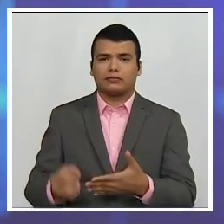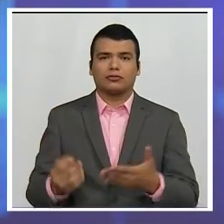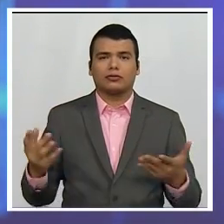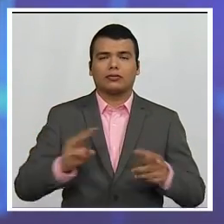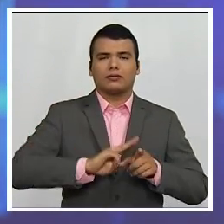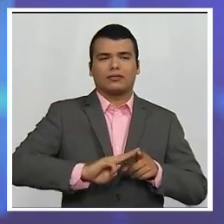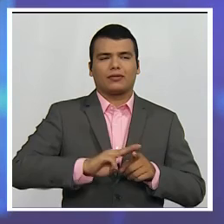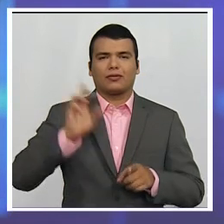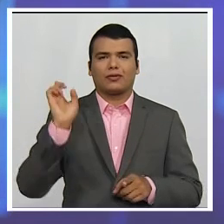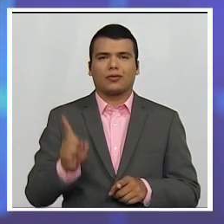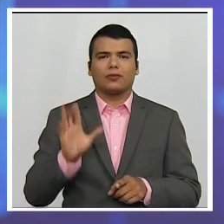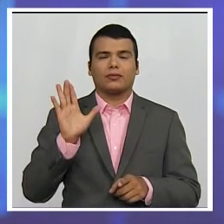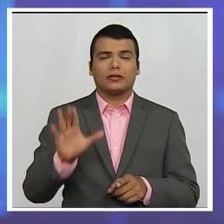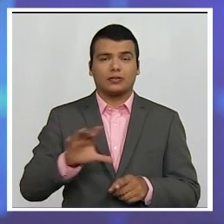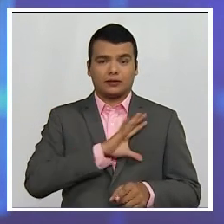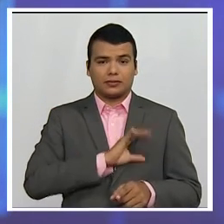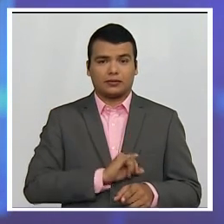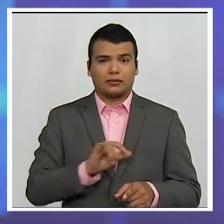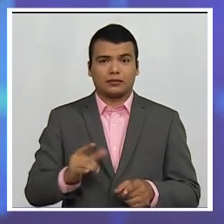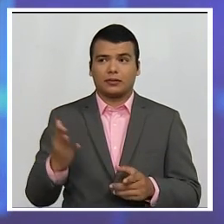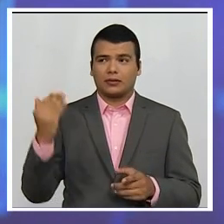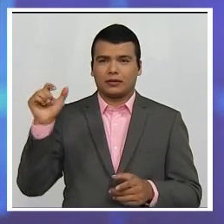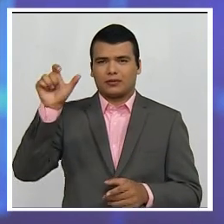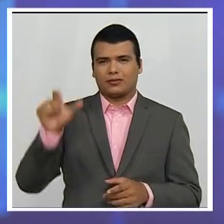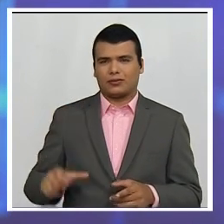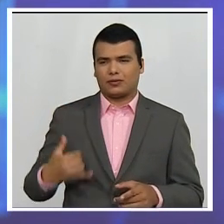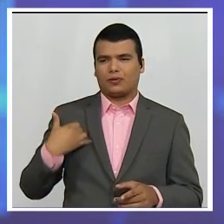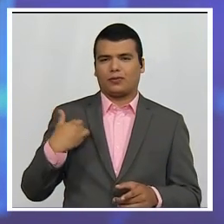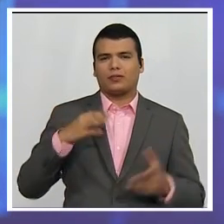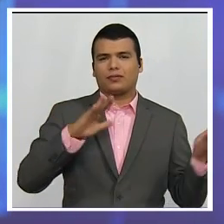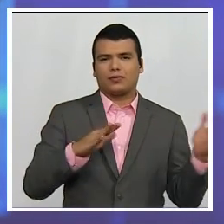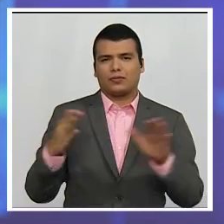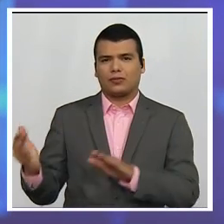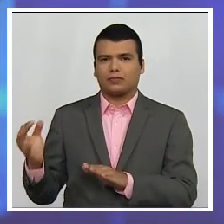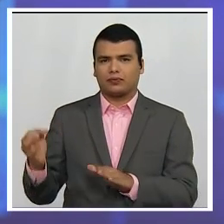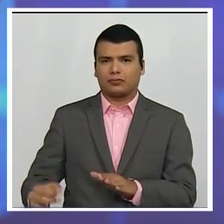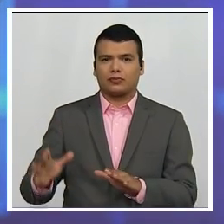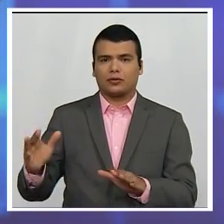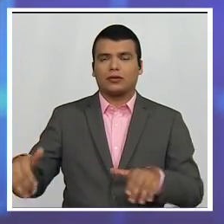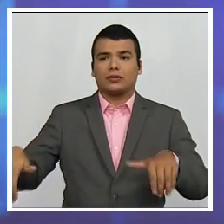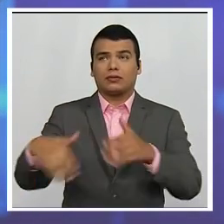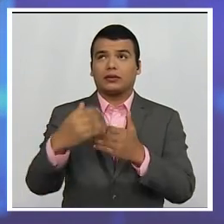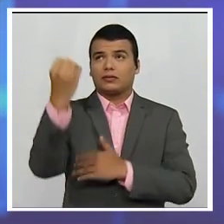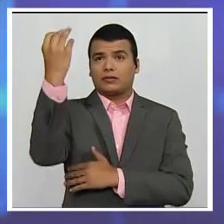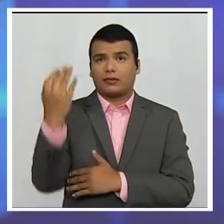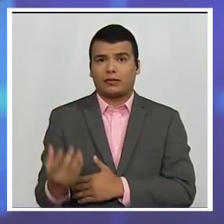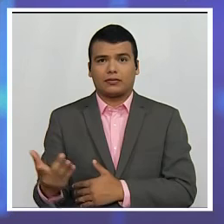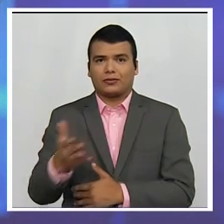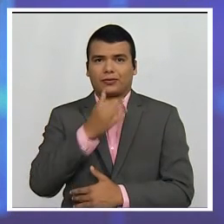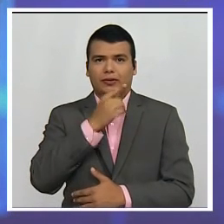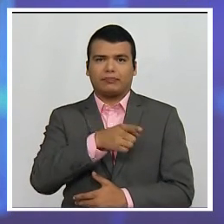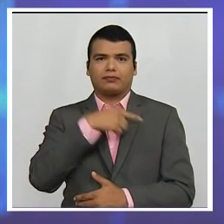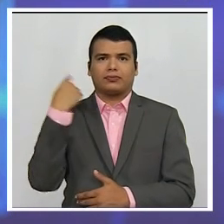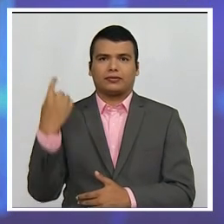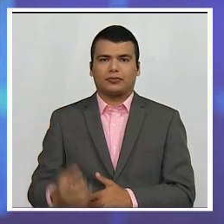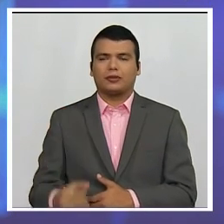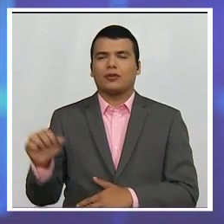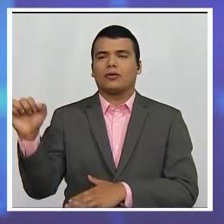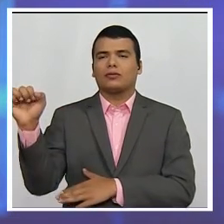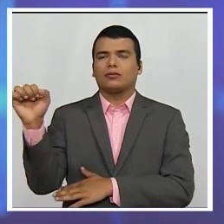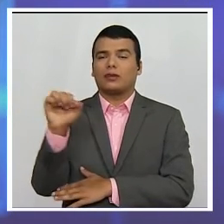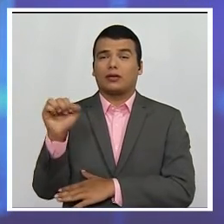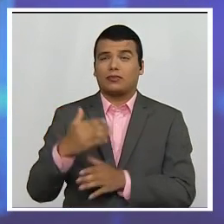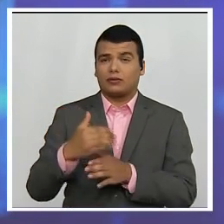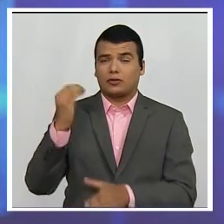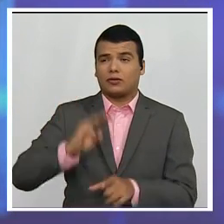sistema de transporte masivo mío de cali tras la muerte de un motociclista en un cruce sin semáforo funcionando y a quien arrolló un bus del mío